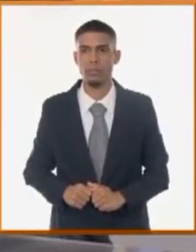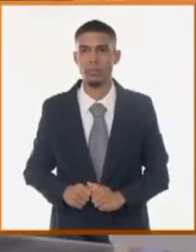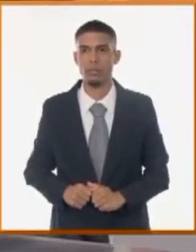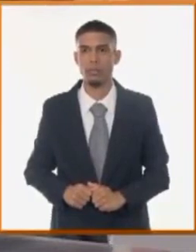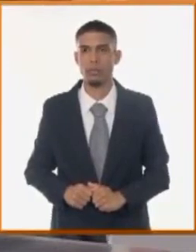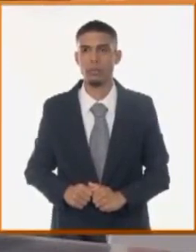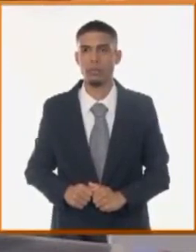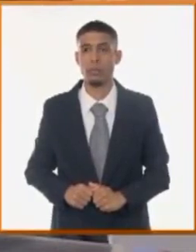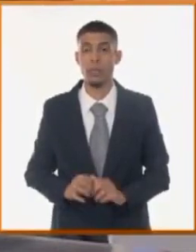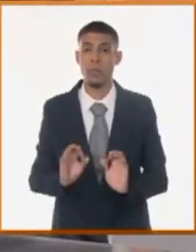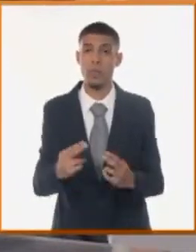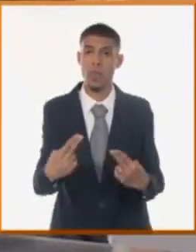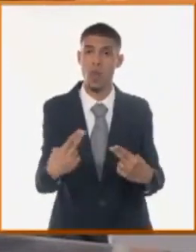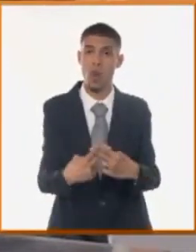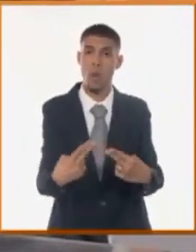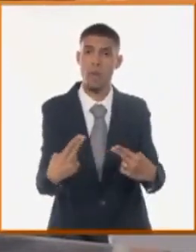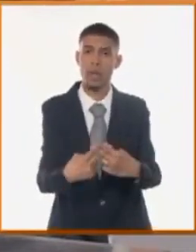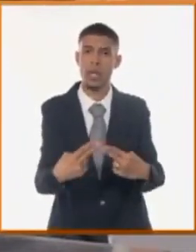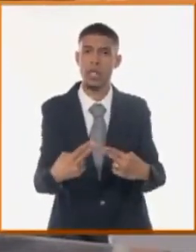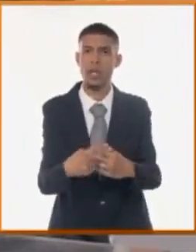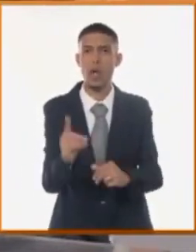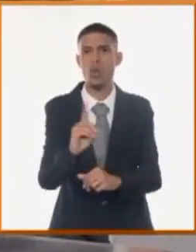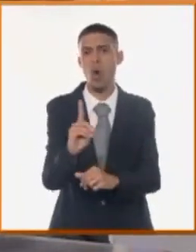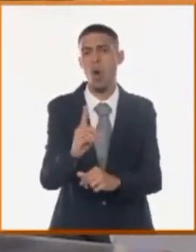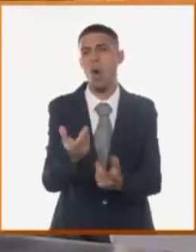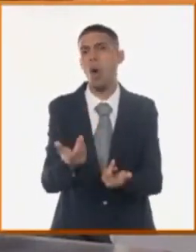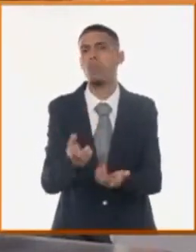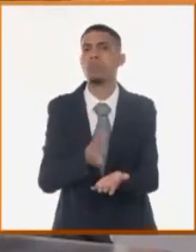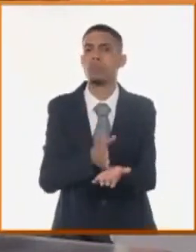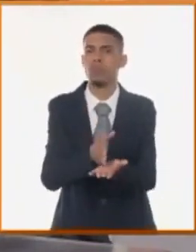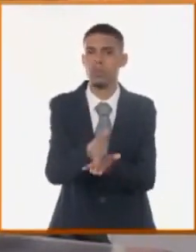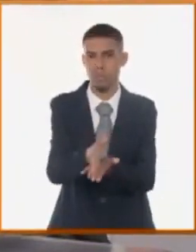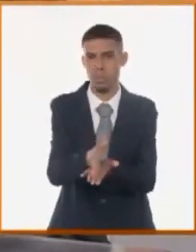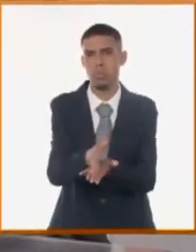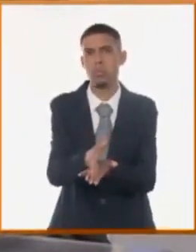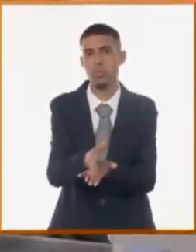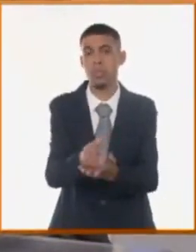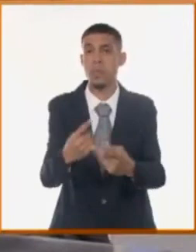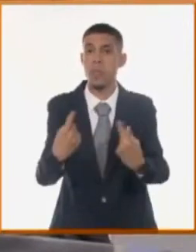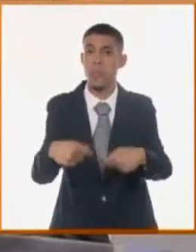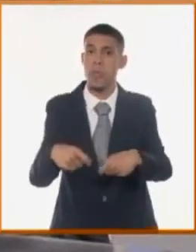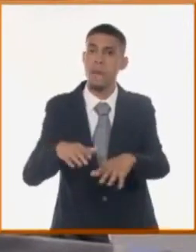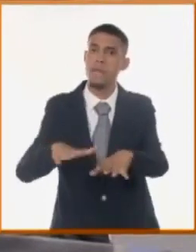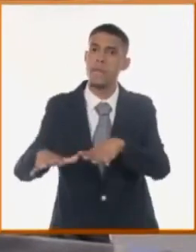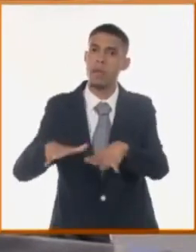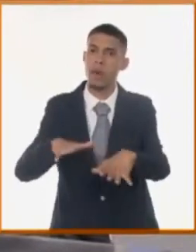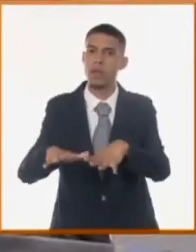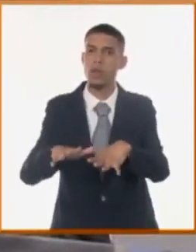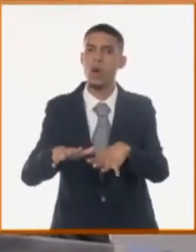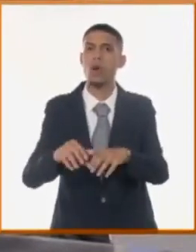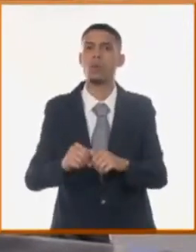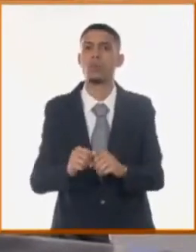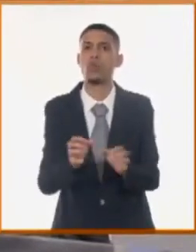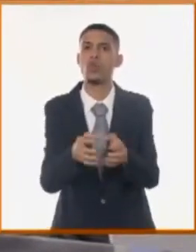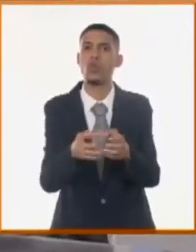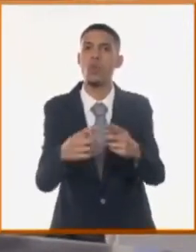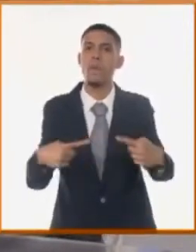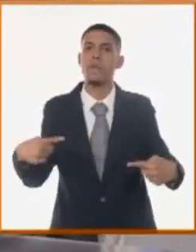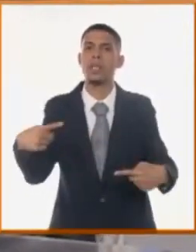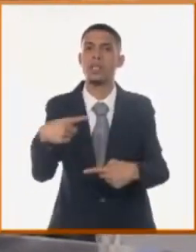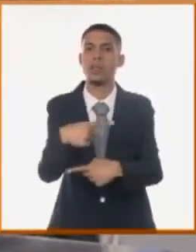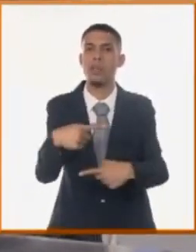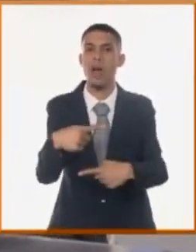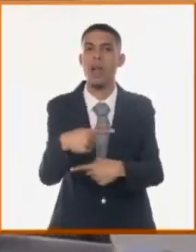En esas competencias precisamente no nos alejamos de la preparación del movimiento principal de la NIR, de